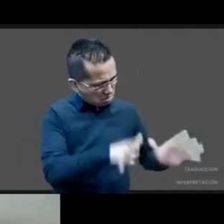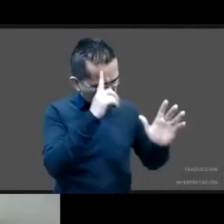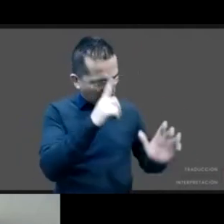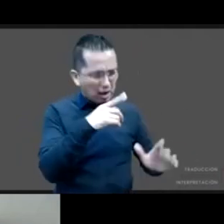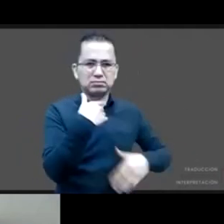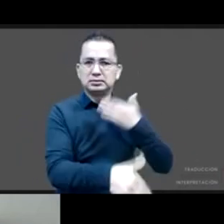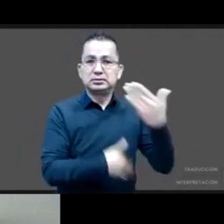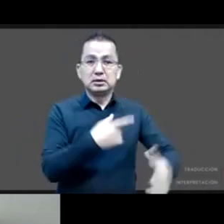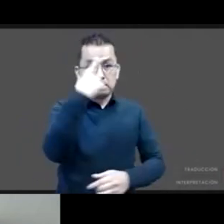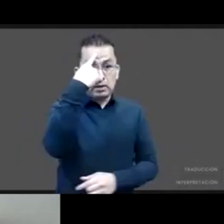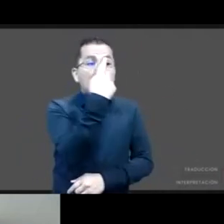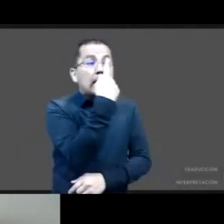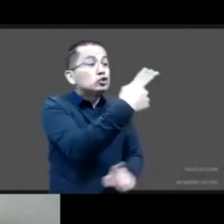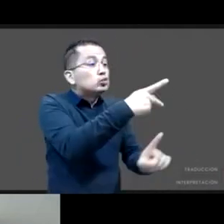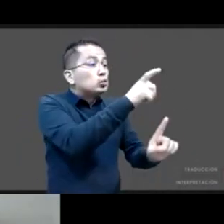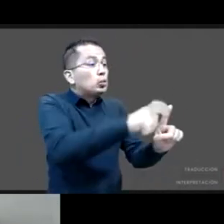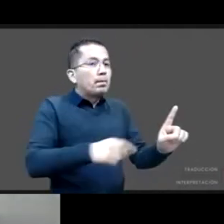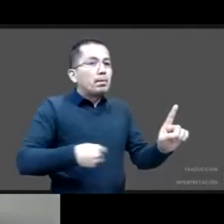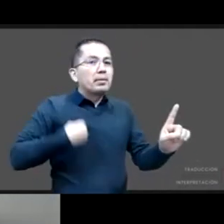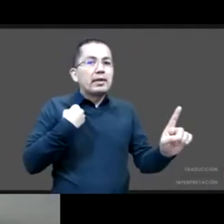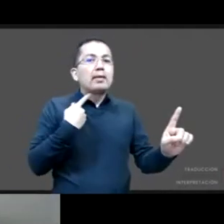mucho a su vida y a la comunidad